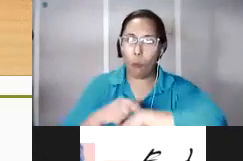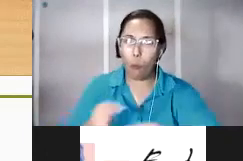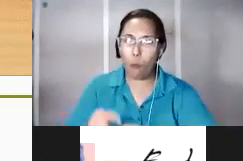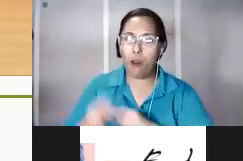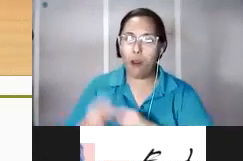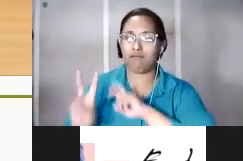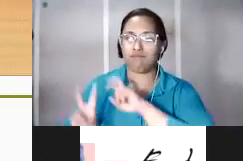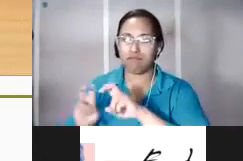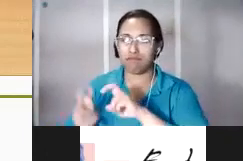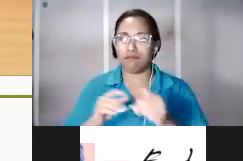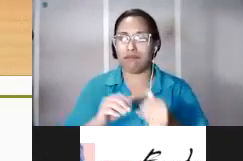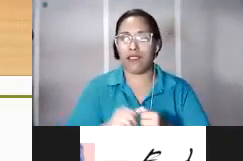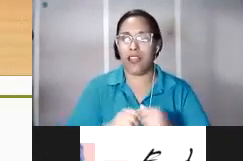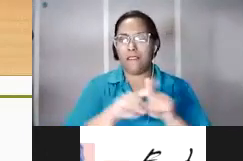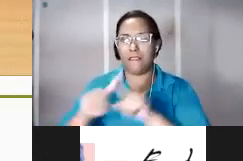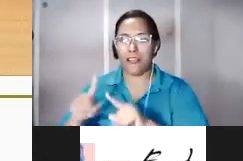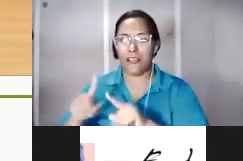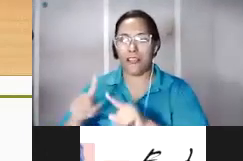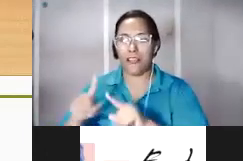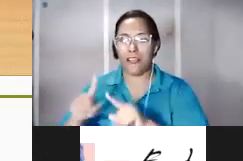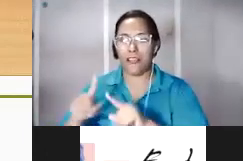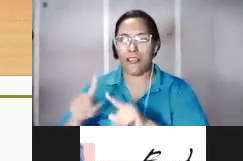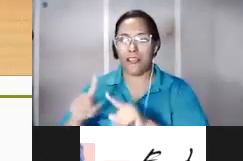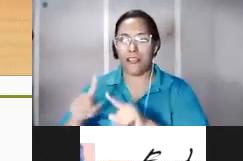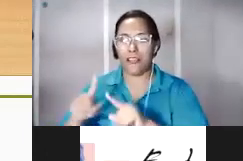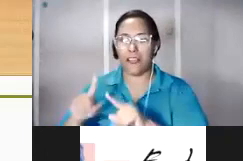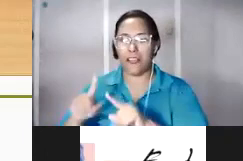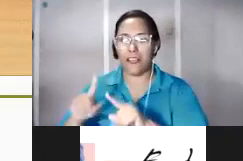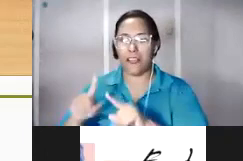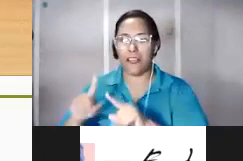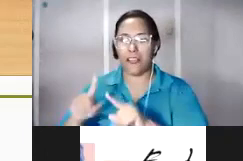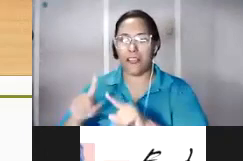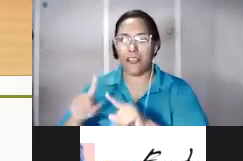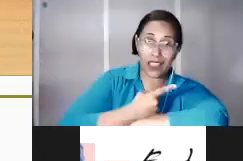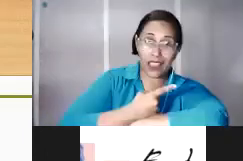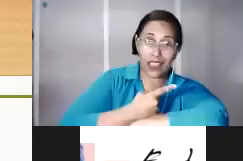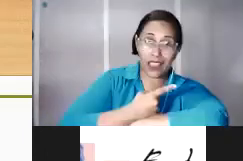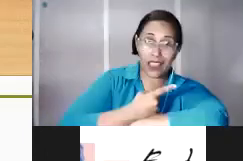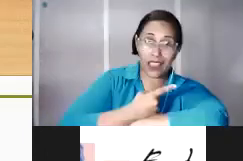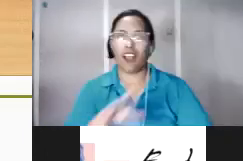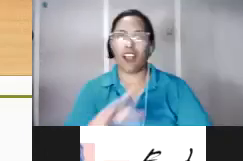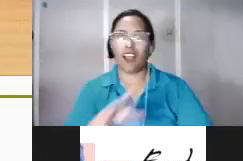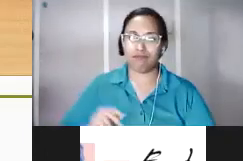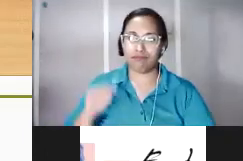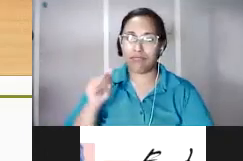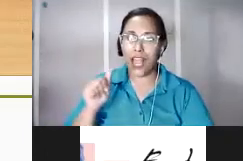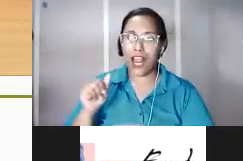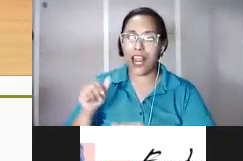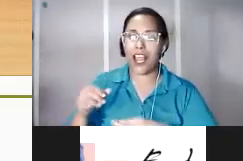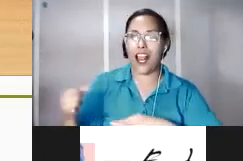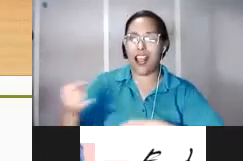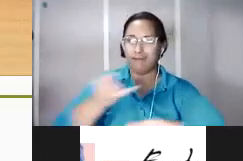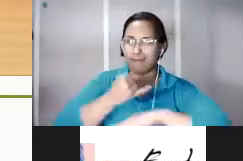diversión que coronó un día la frente de la reina del Adriático. Reina